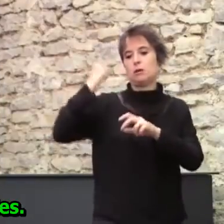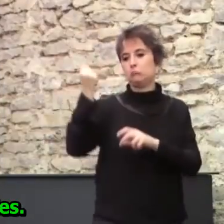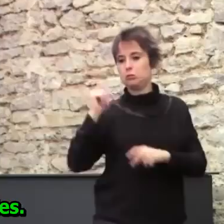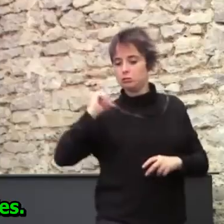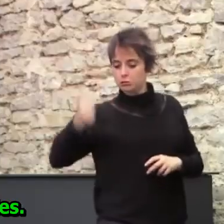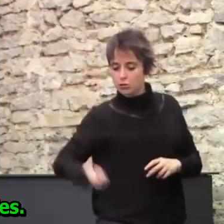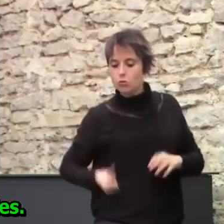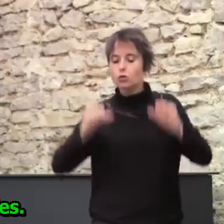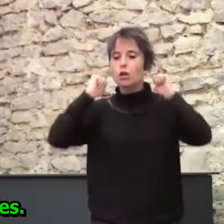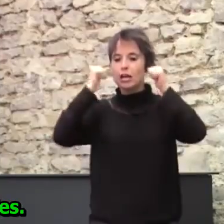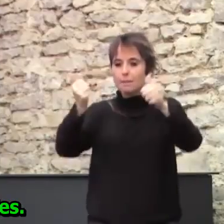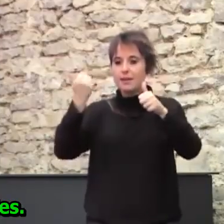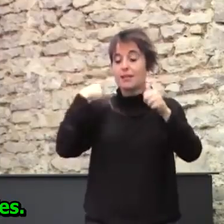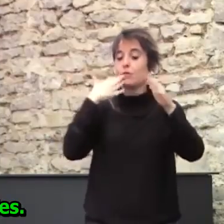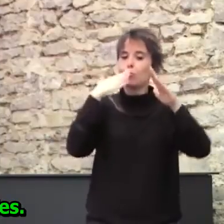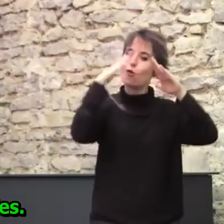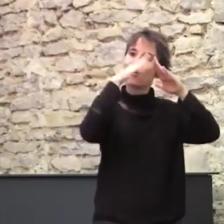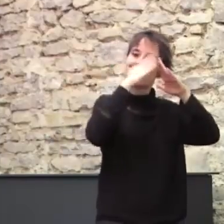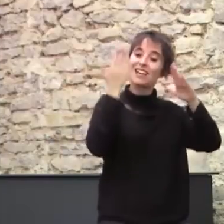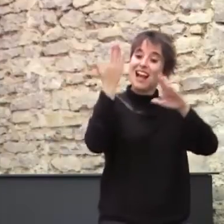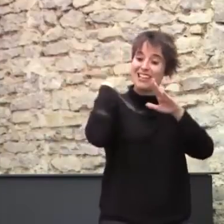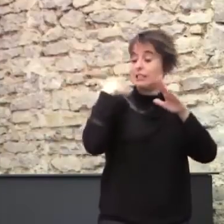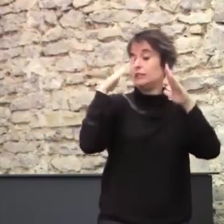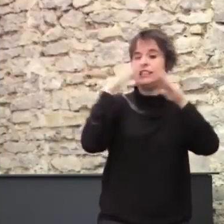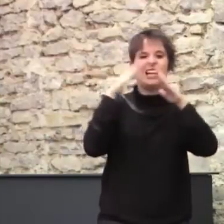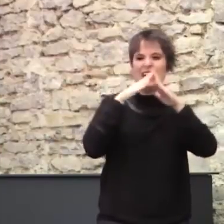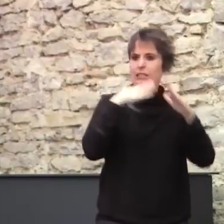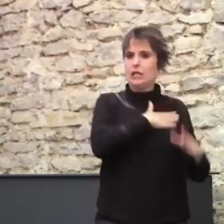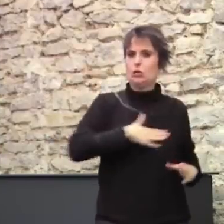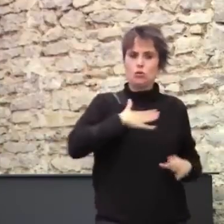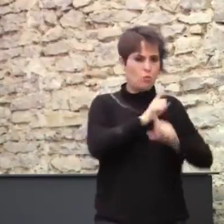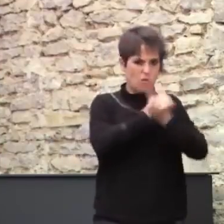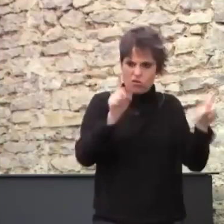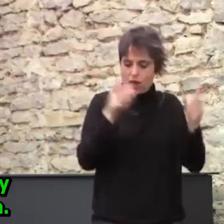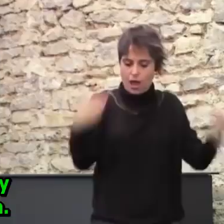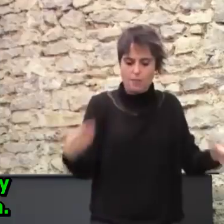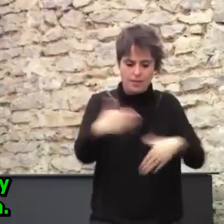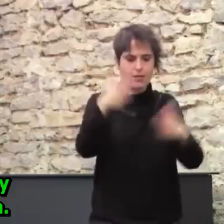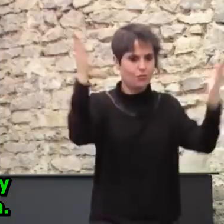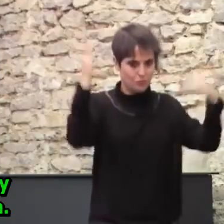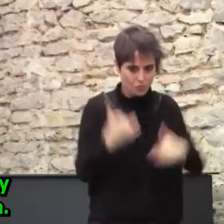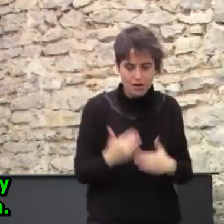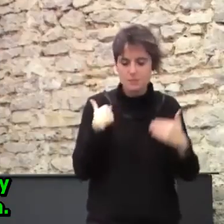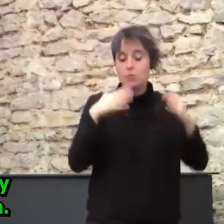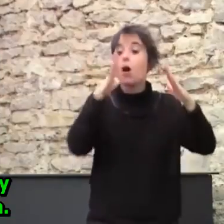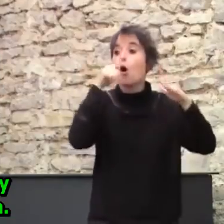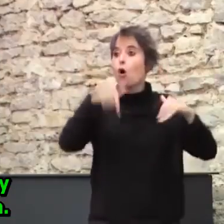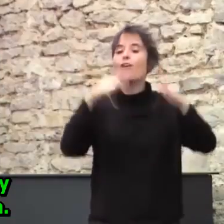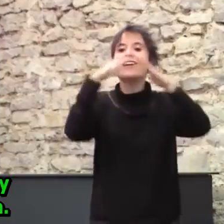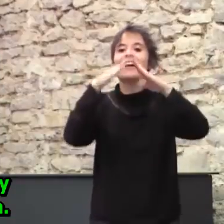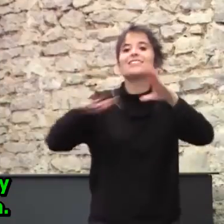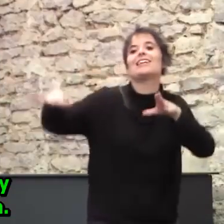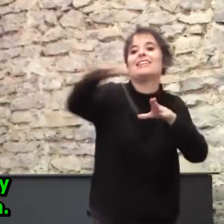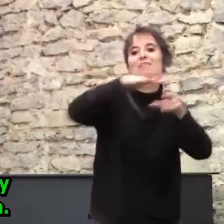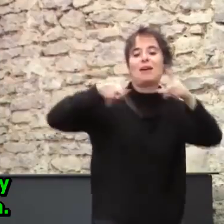a convertirse en espacios confortables. Antiguamente las casas pues, no tenían ni habitaciones, o sea, la distribución que tenemos hoy de